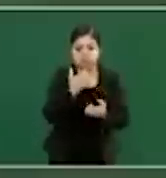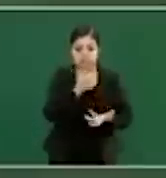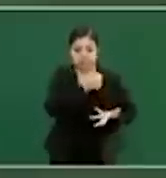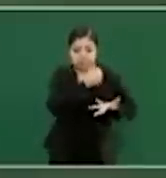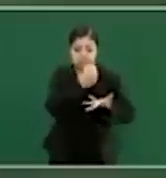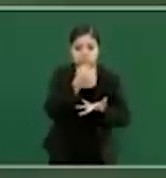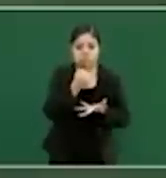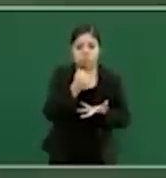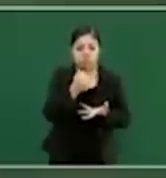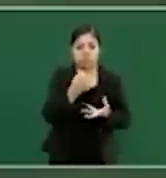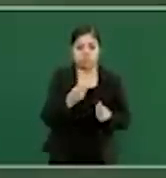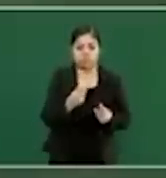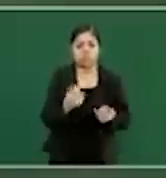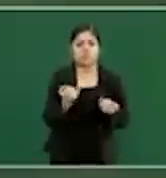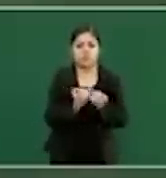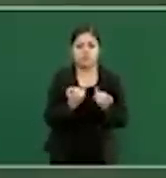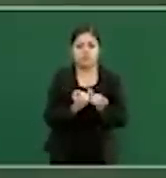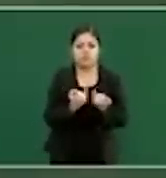inclusive